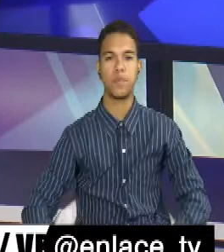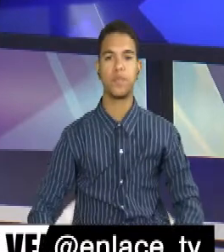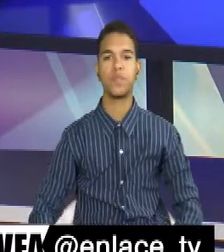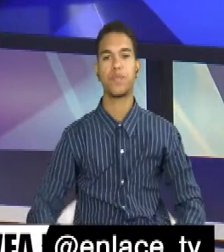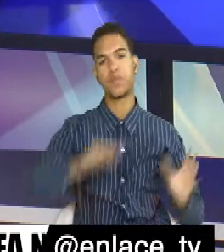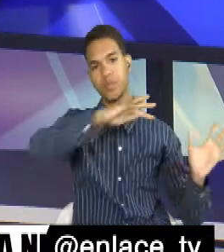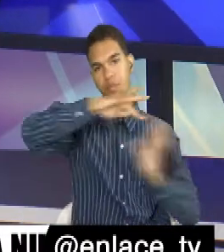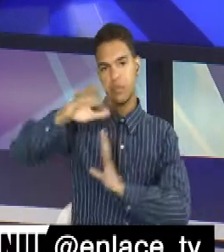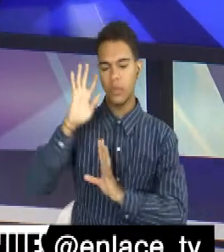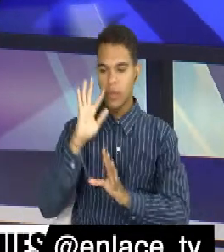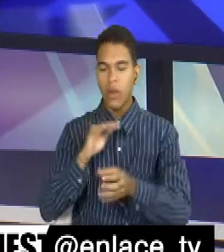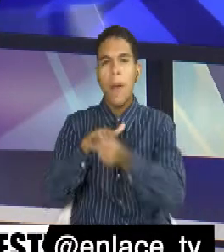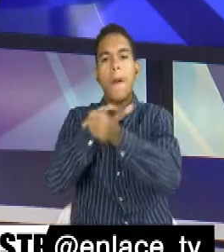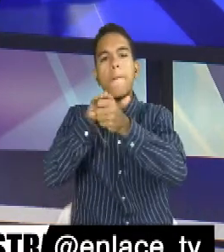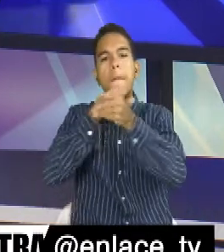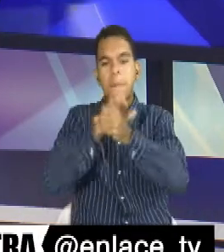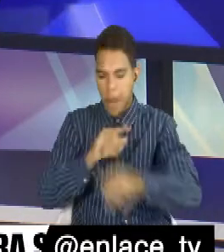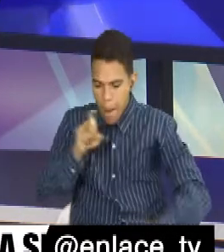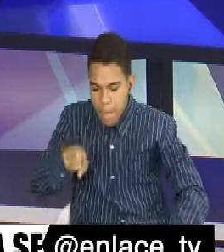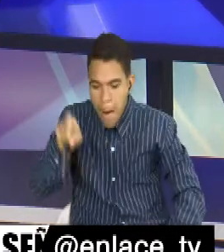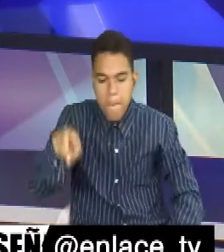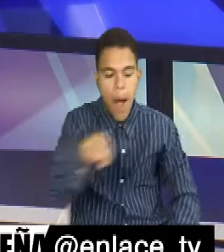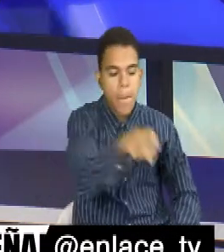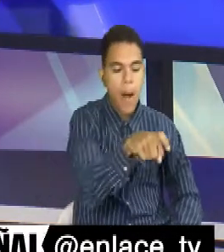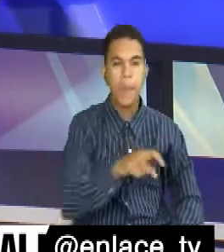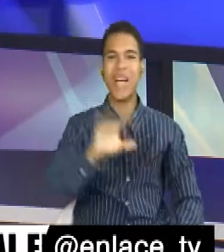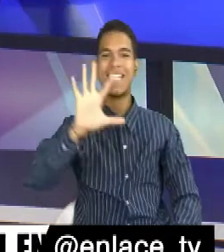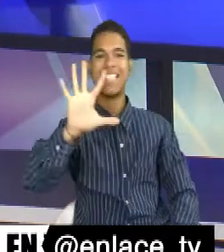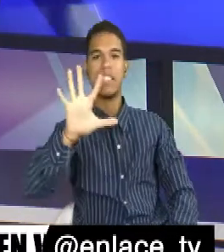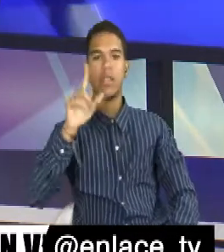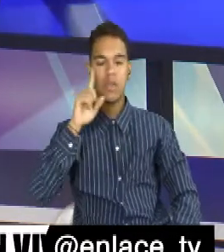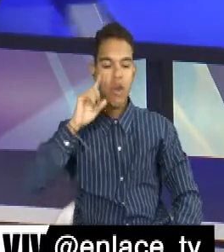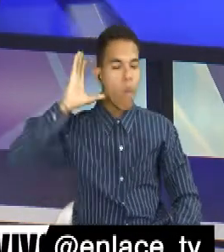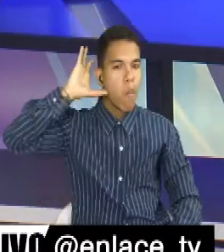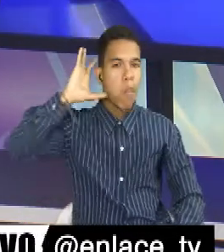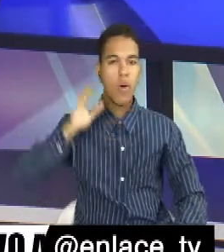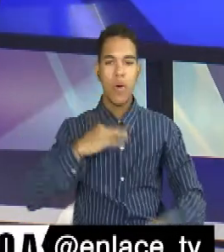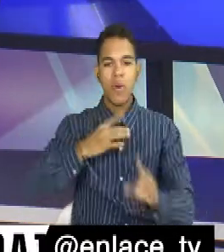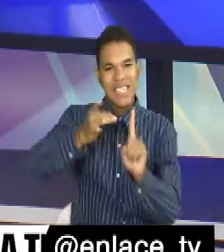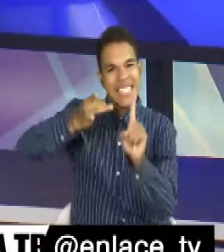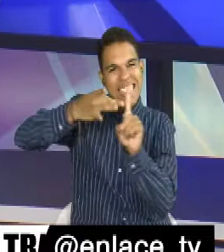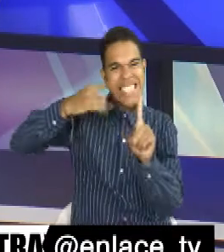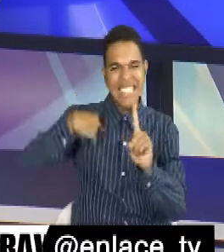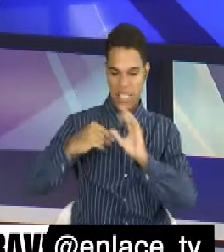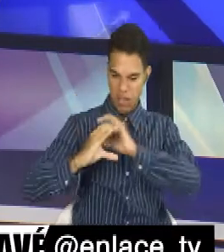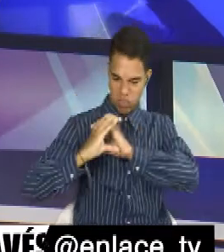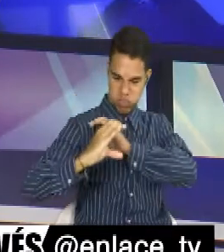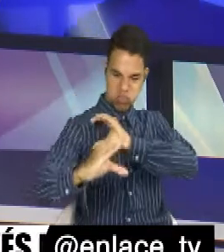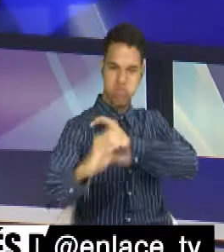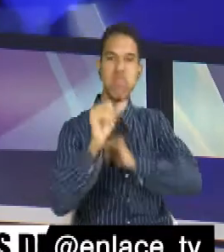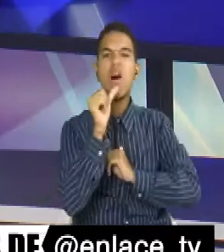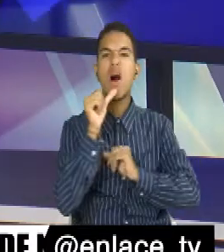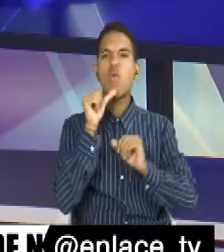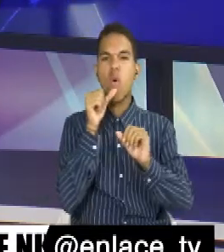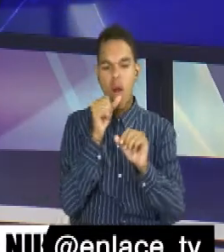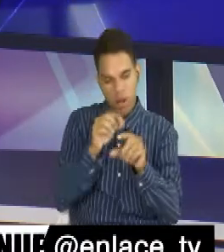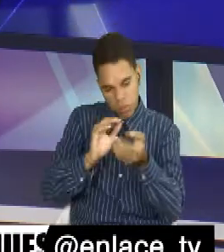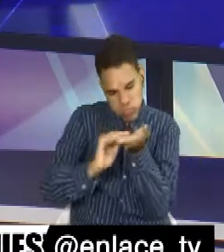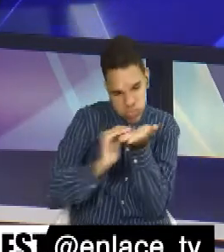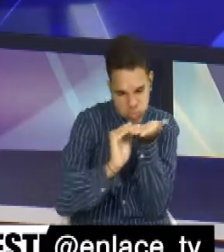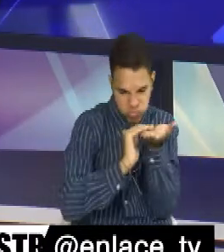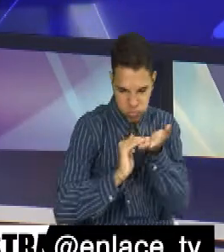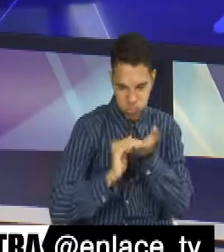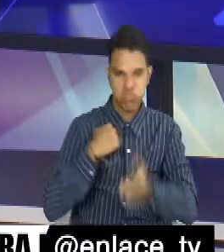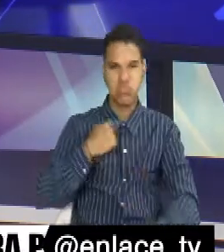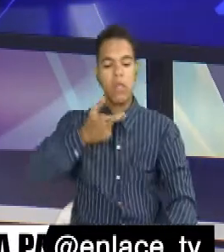Bermeja se ejecutan proyectos de construcción de reposición de alcantarillado. La Secretaría de Infraestructura inspeccionó las obras y recorrió las que se adelantan